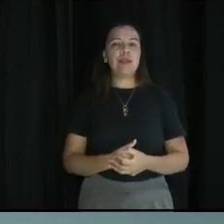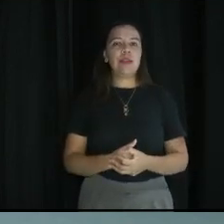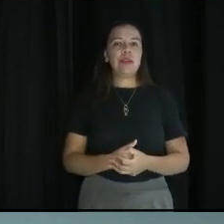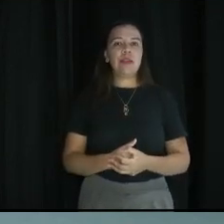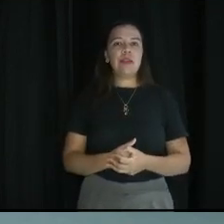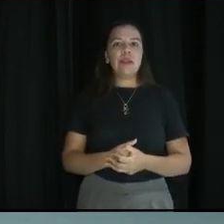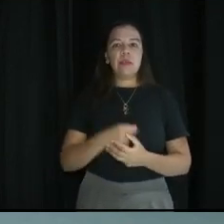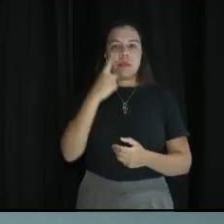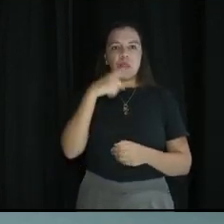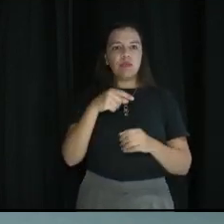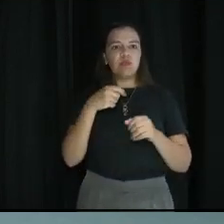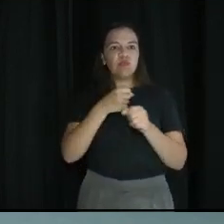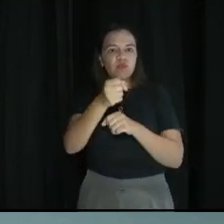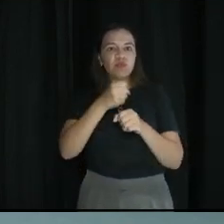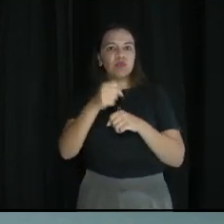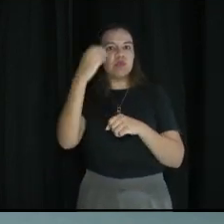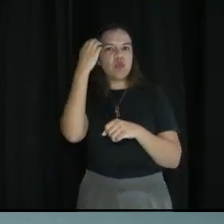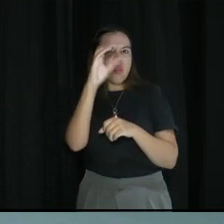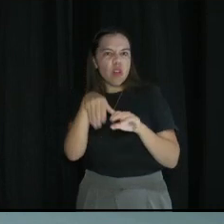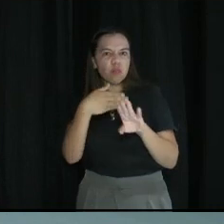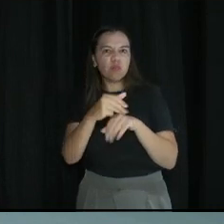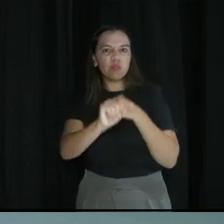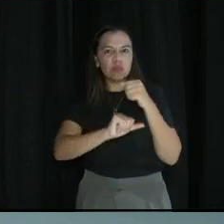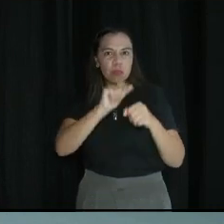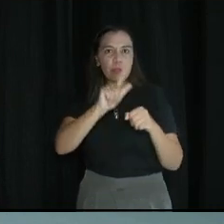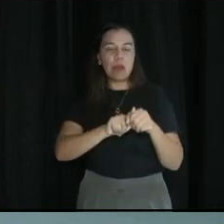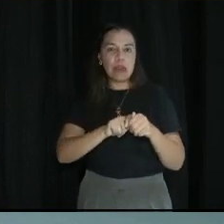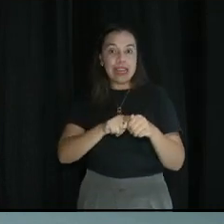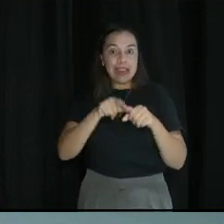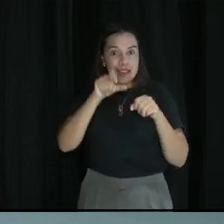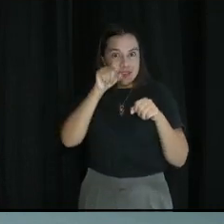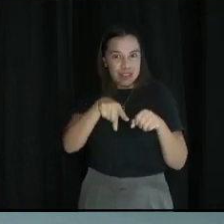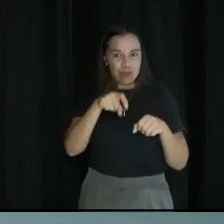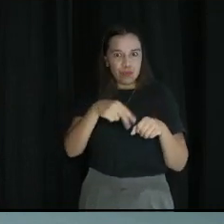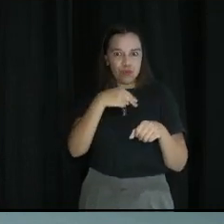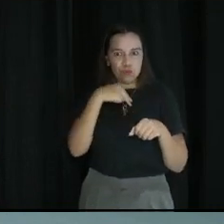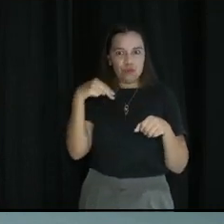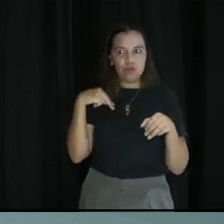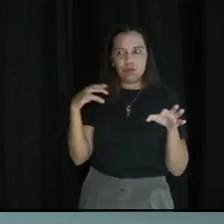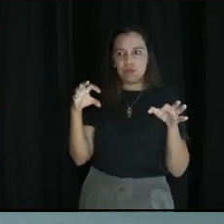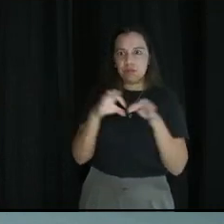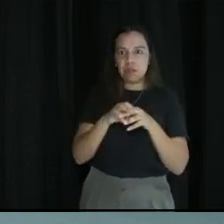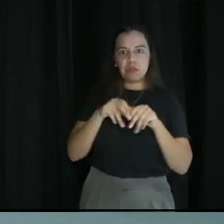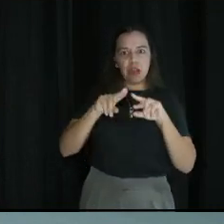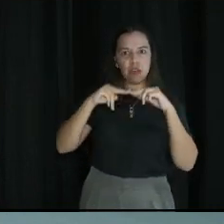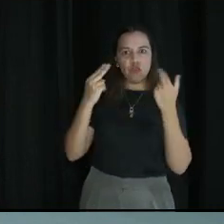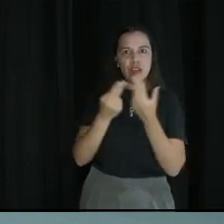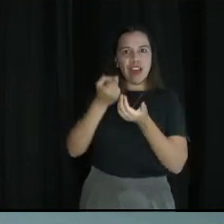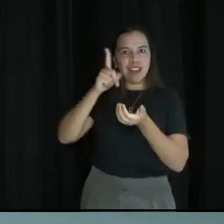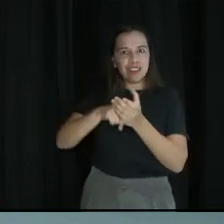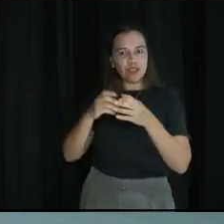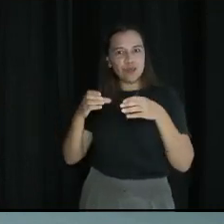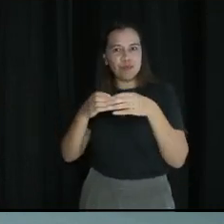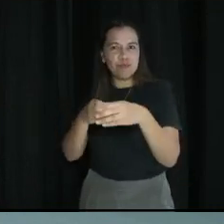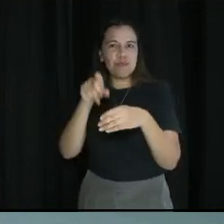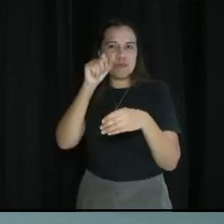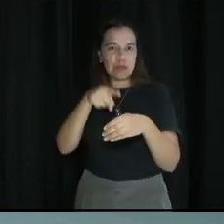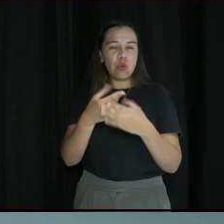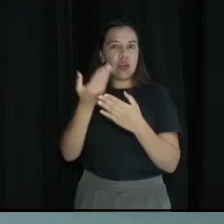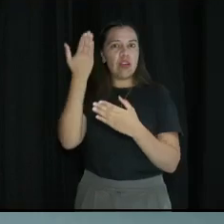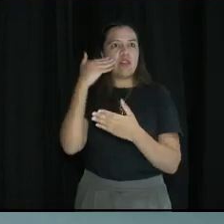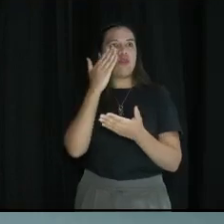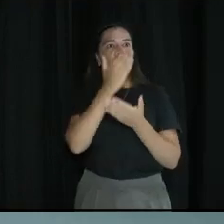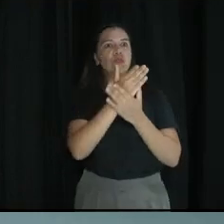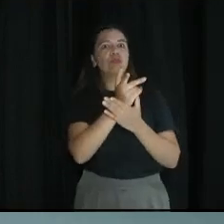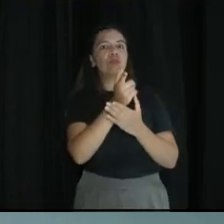del maltrato animal, que precisamente nosotros estamos integrados dentro de esta unidad. Hace rato mencionaba el Ministerio Público y un